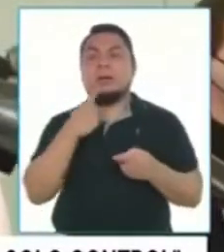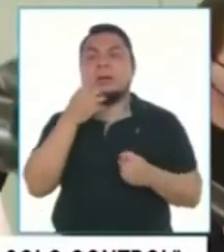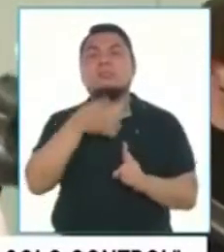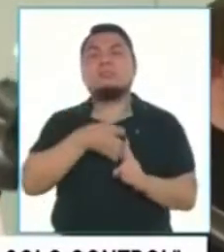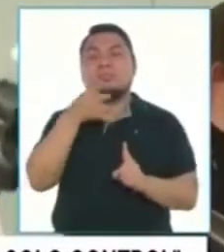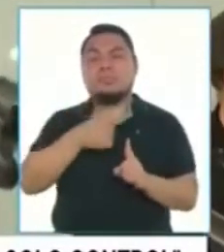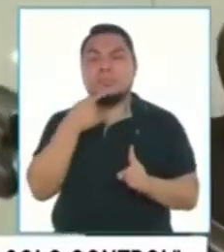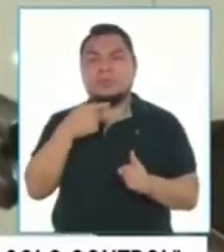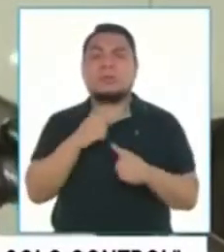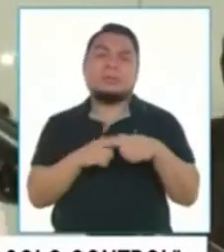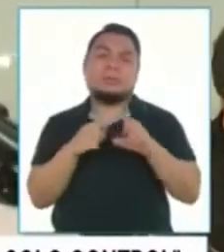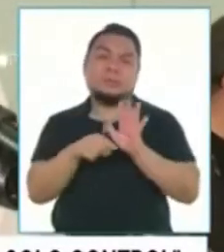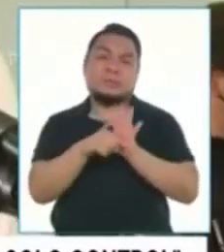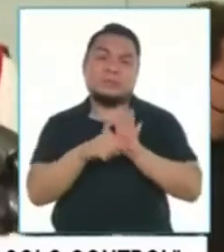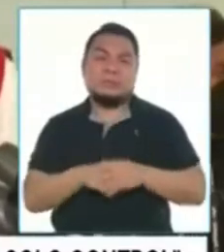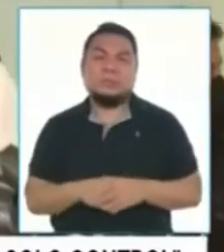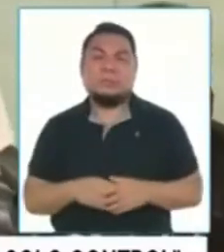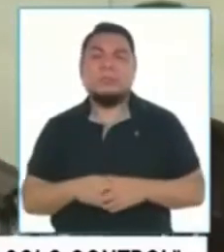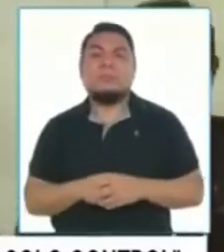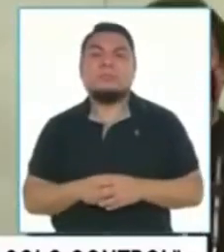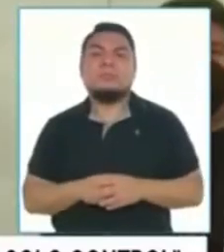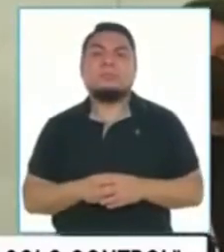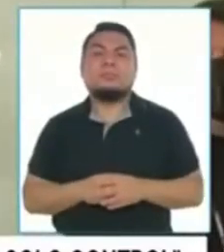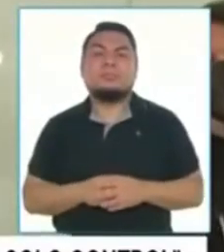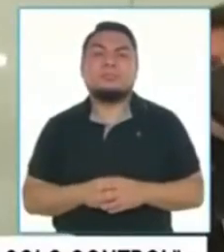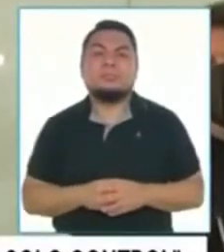prueba molecular que salga negativa.